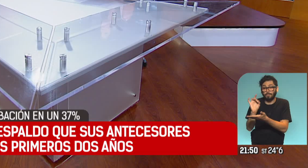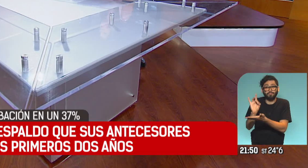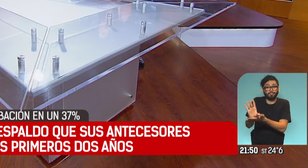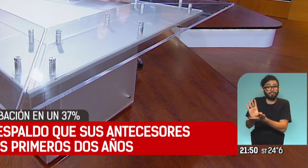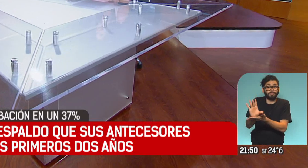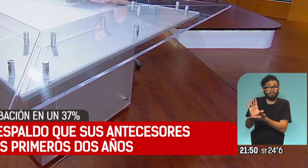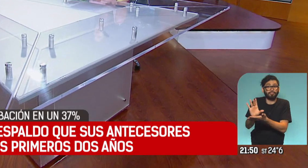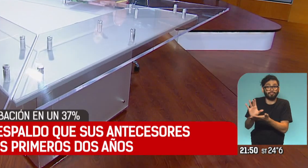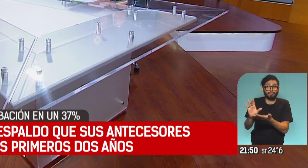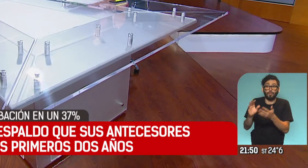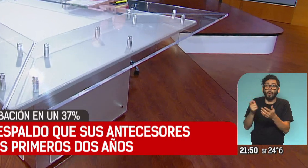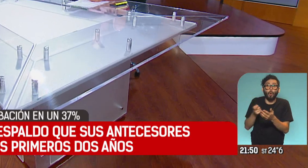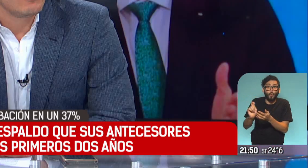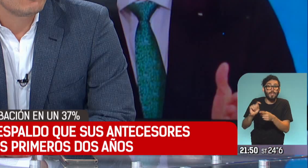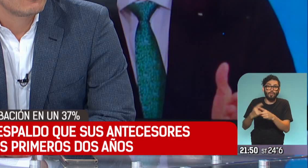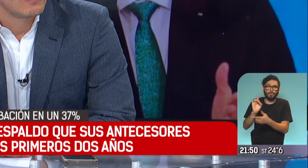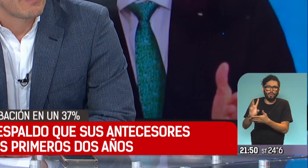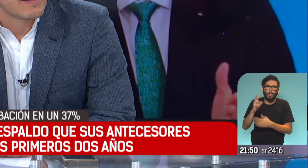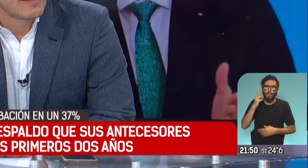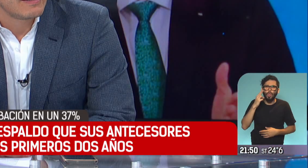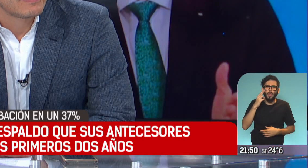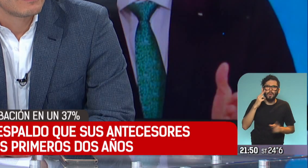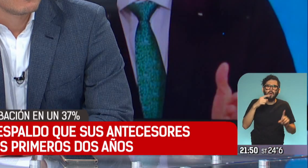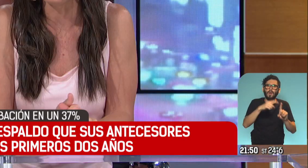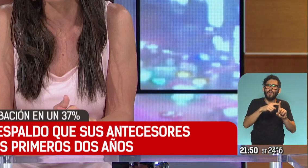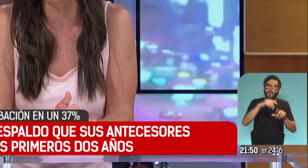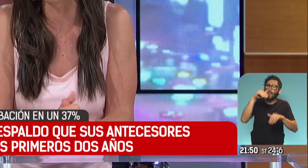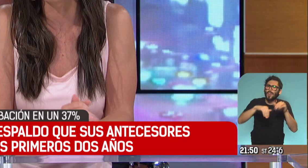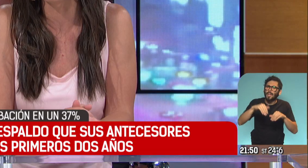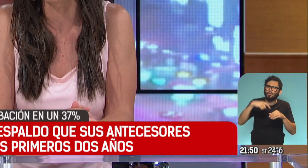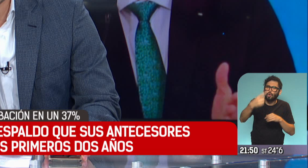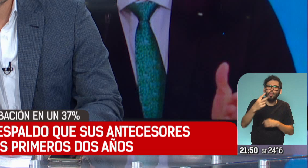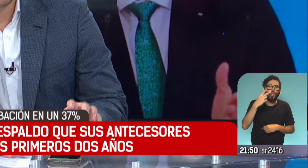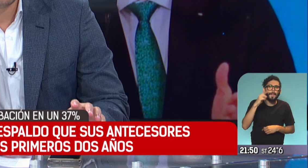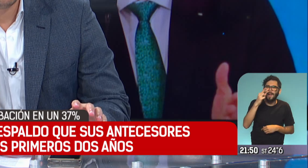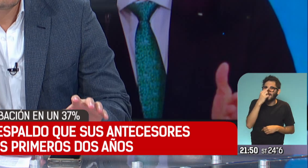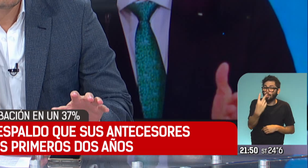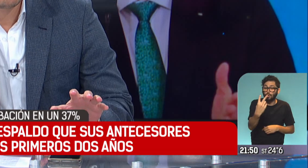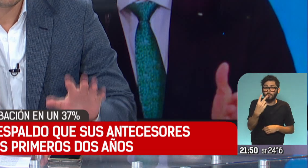un impeachment, por un proceso de juicio político. ¿2022? ¿Las presidenciales? Así es. Porque el piso